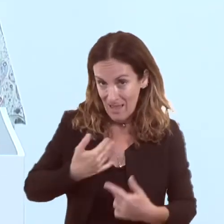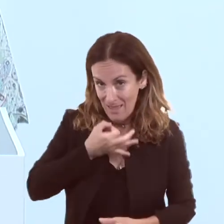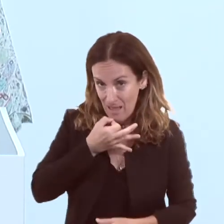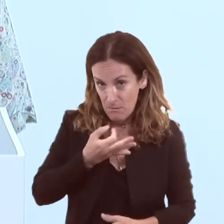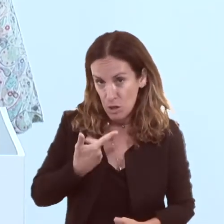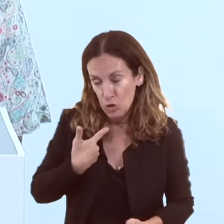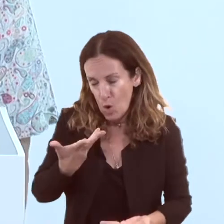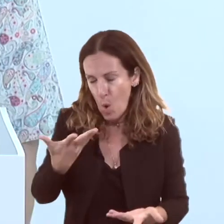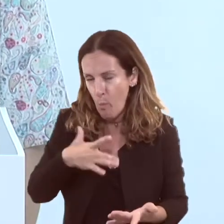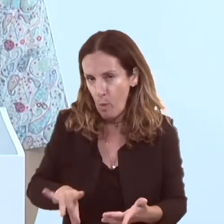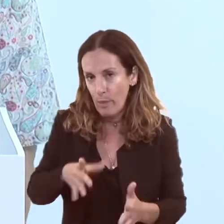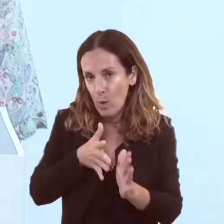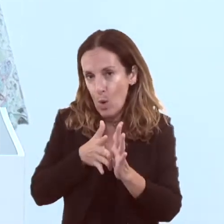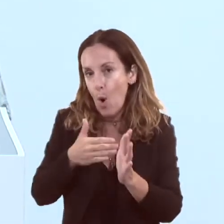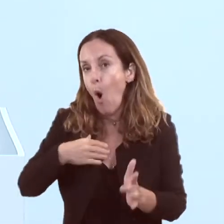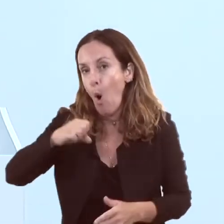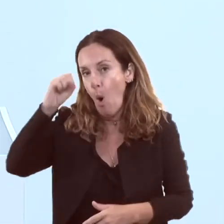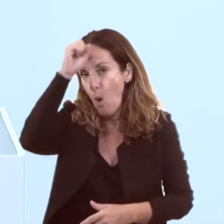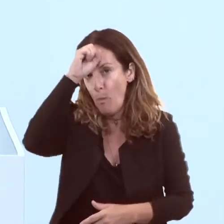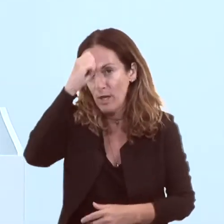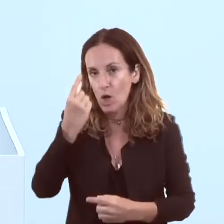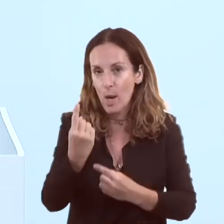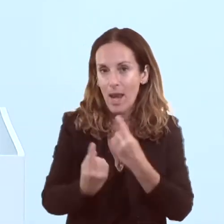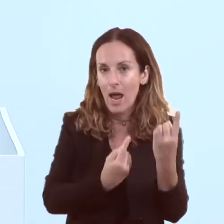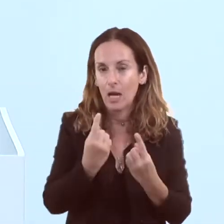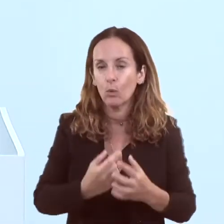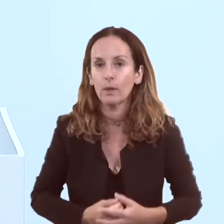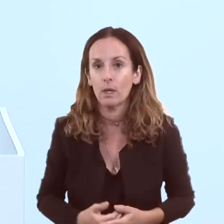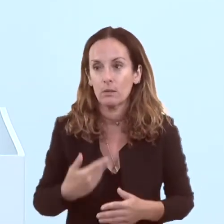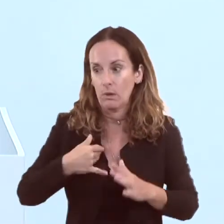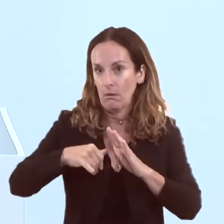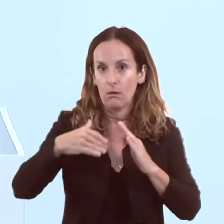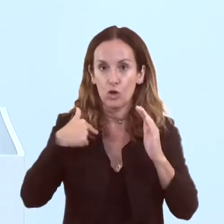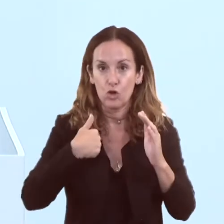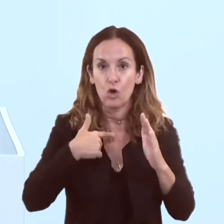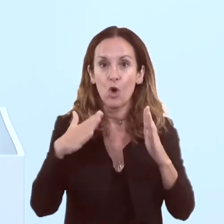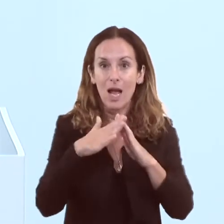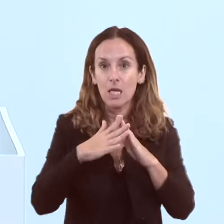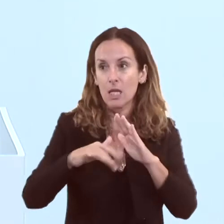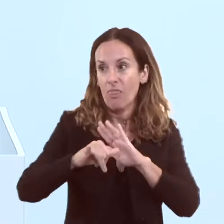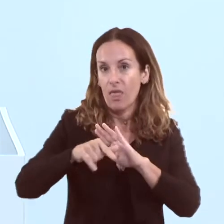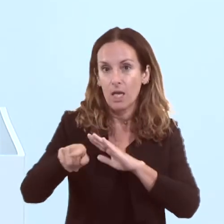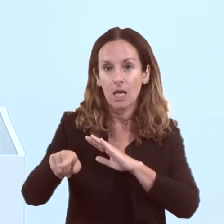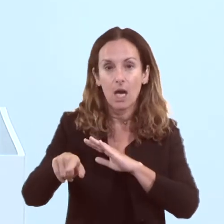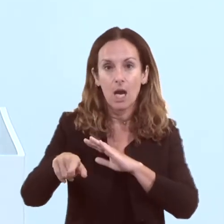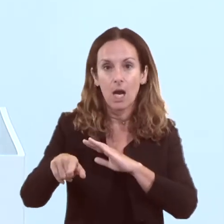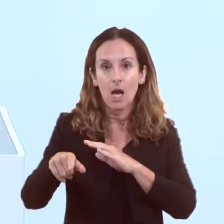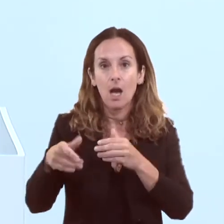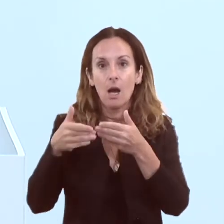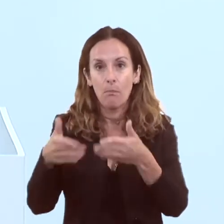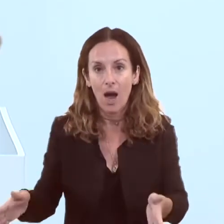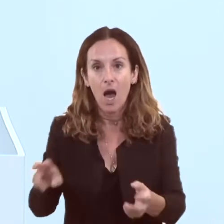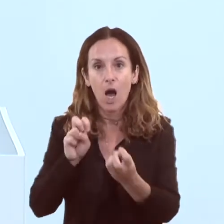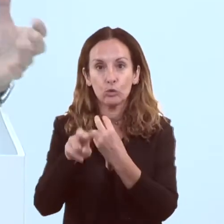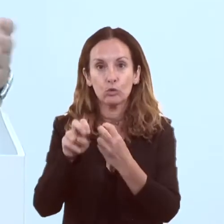algunas desde que a unos centenares de metro de mi casas de metros de mi casa se abrió la autopista